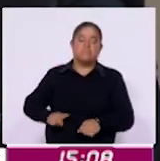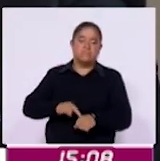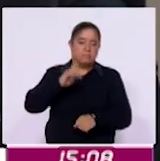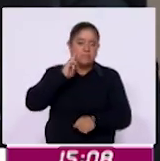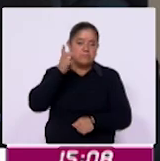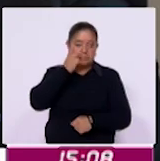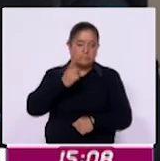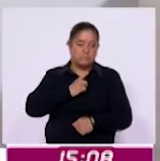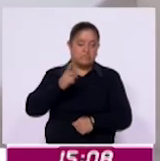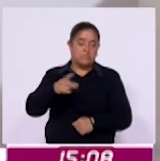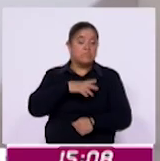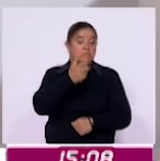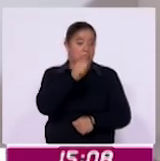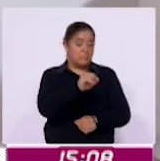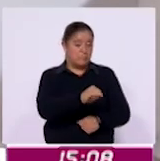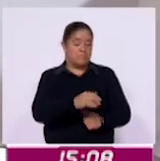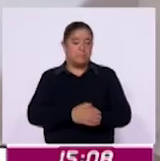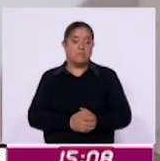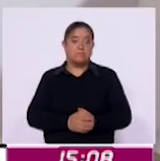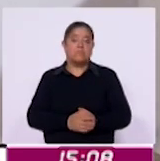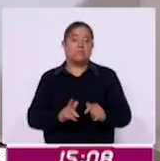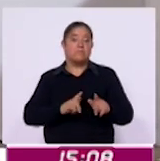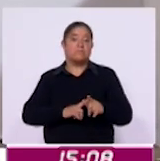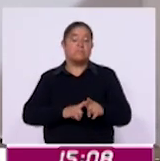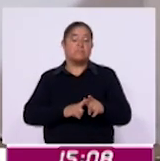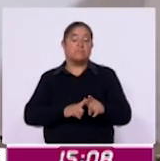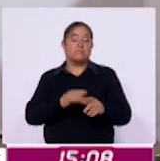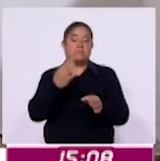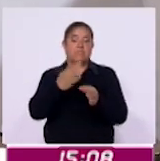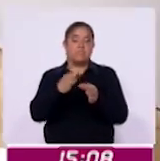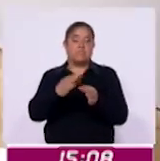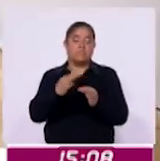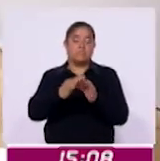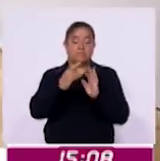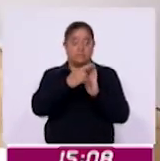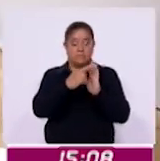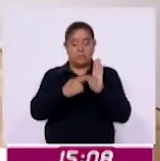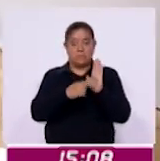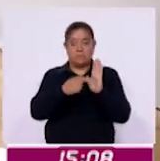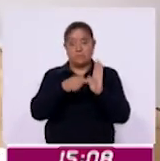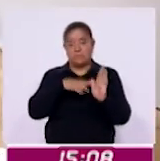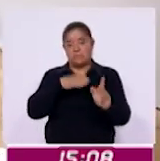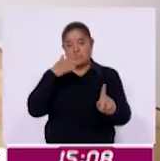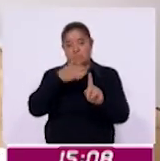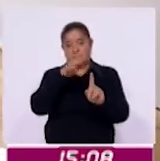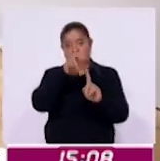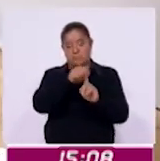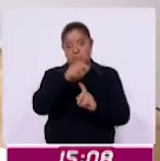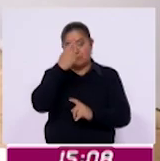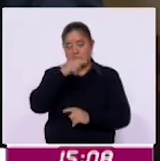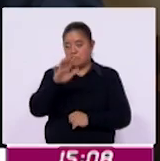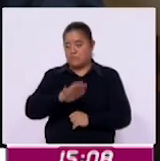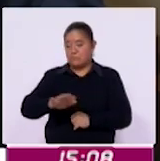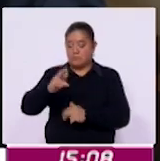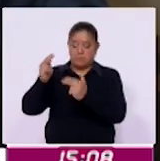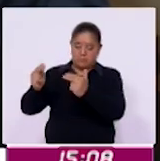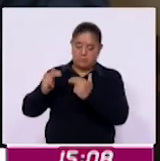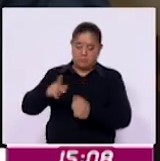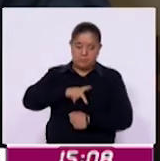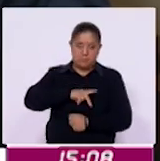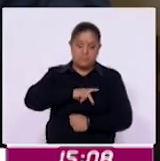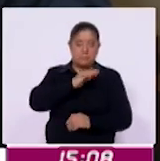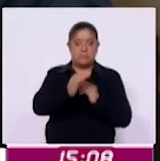señaló que con este instrumento se da cumplimiento a los objetivos comprometidos ante la UNESCO para la protección del patrimonio